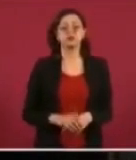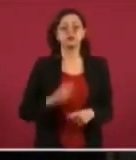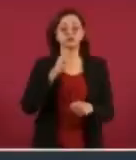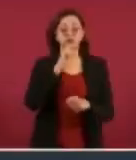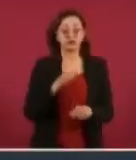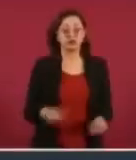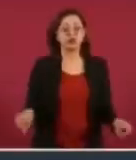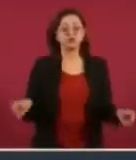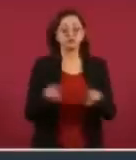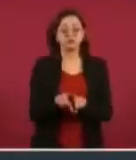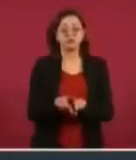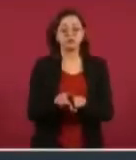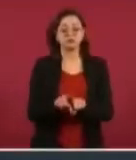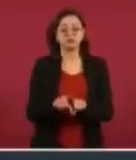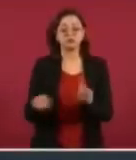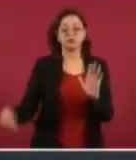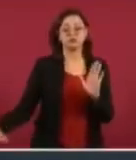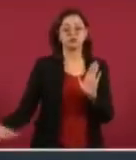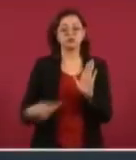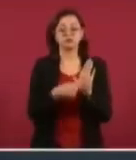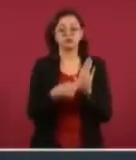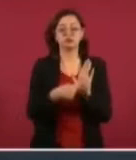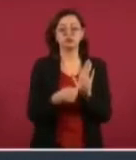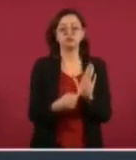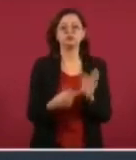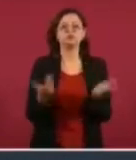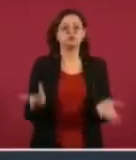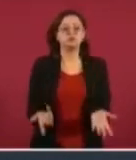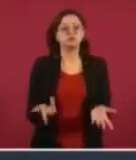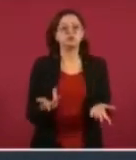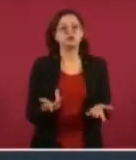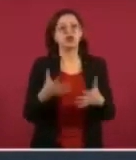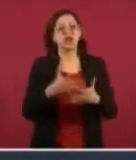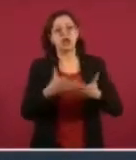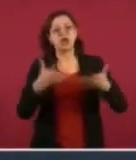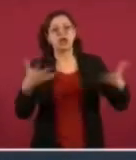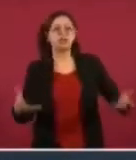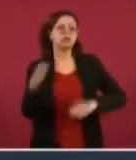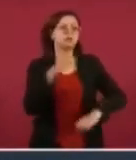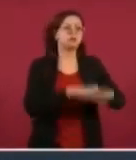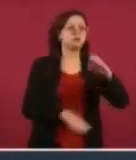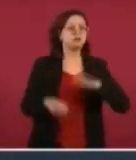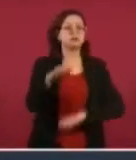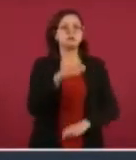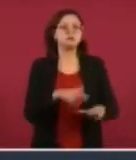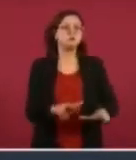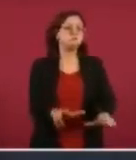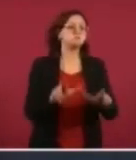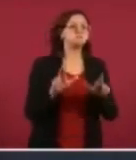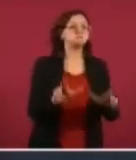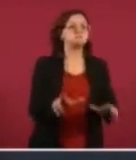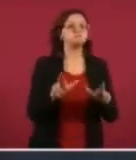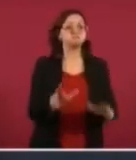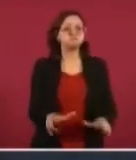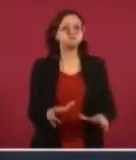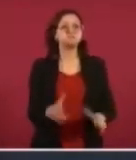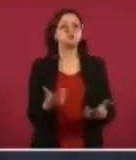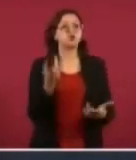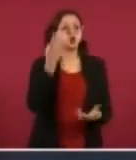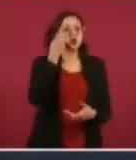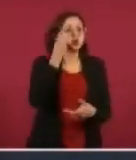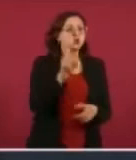Asimismo, se prohibió la condonación de impuestos a grandes corporaciones